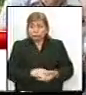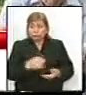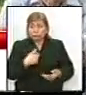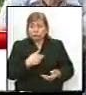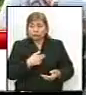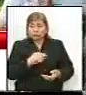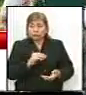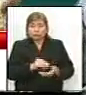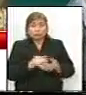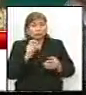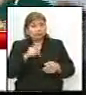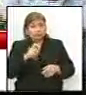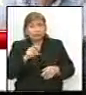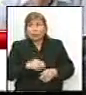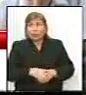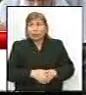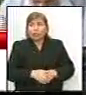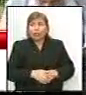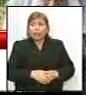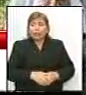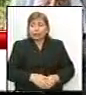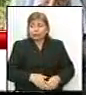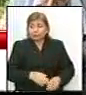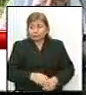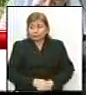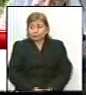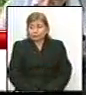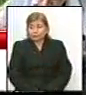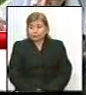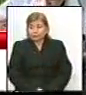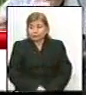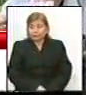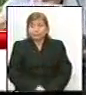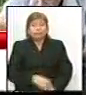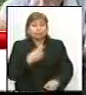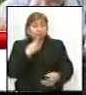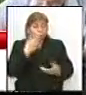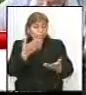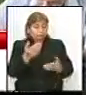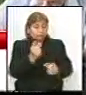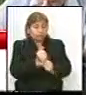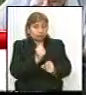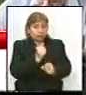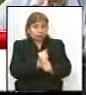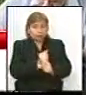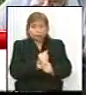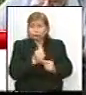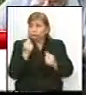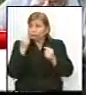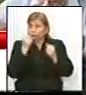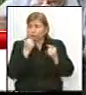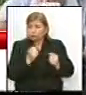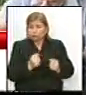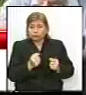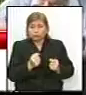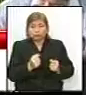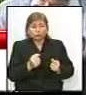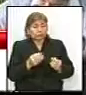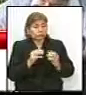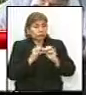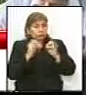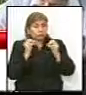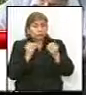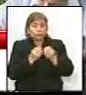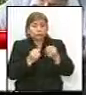la implementación necesaria. Eso es lo que queremos. Igual que se haga un trabajo en el tema del fortalecimiento de nuestras organizaciones,